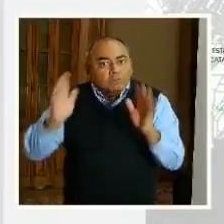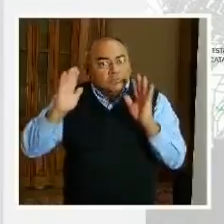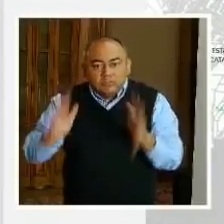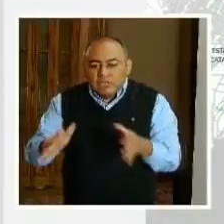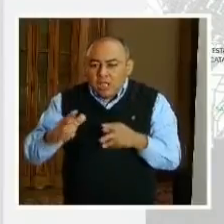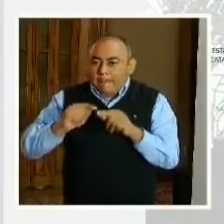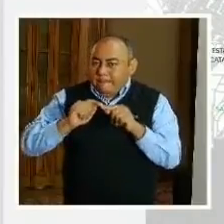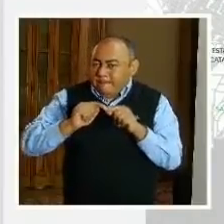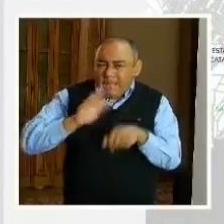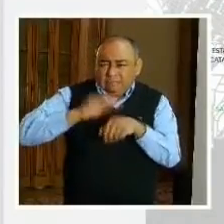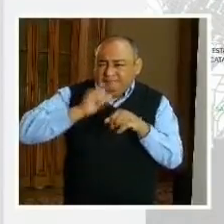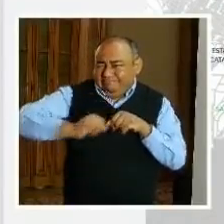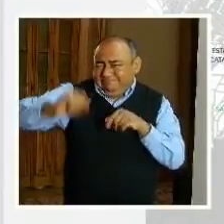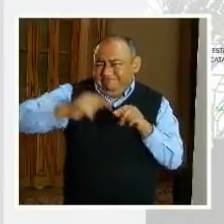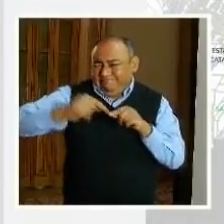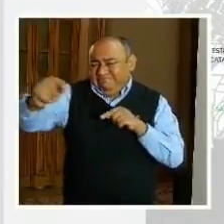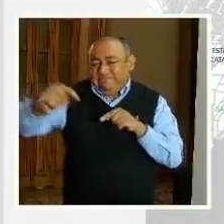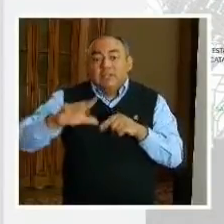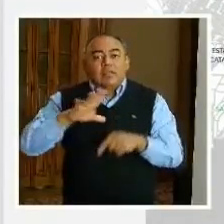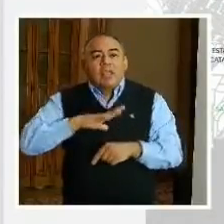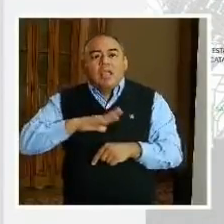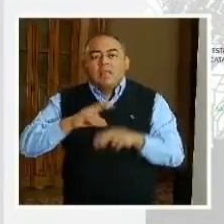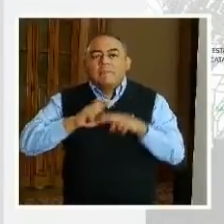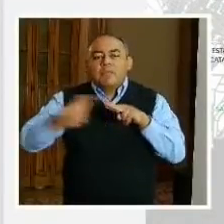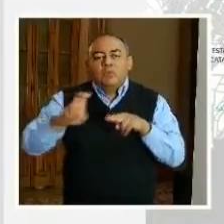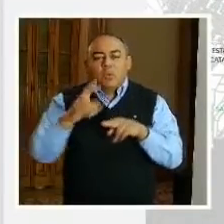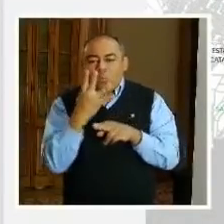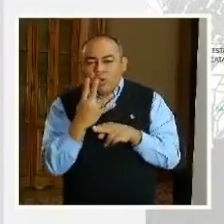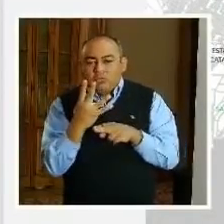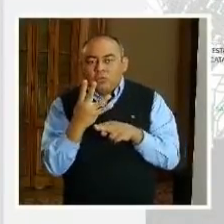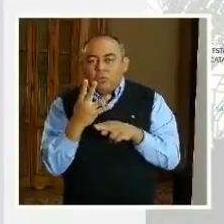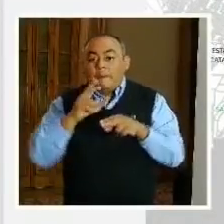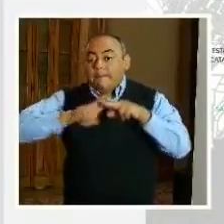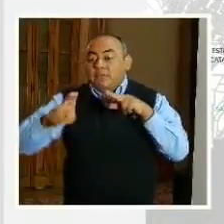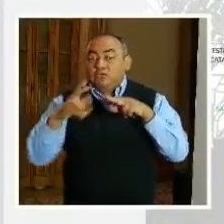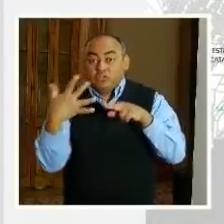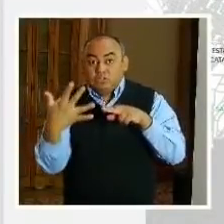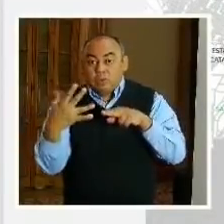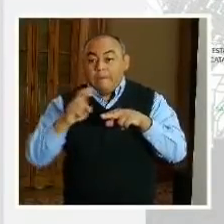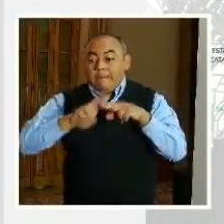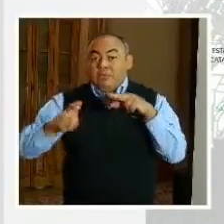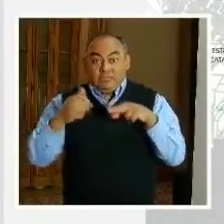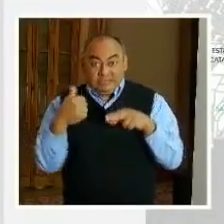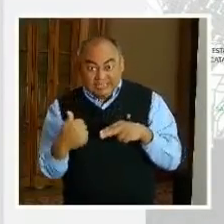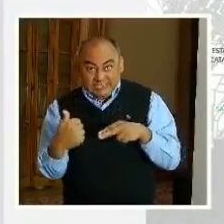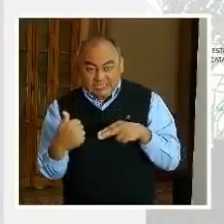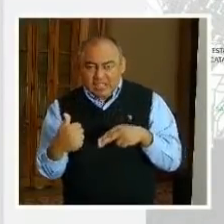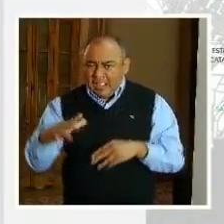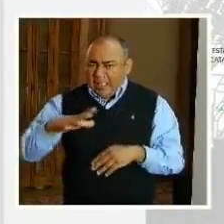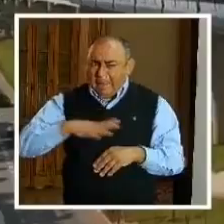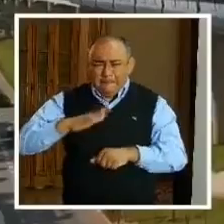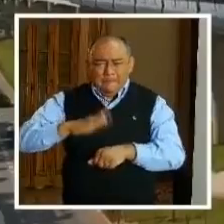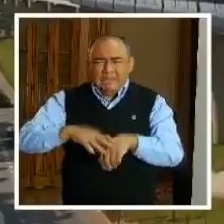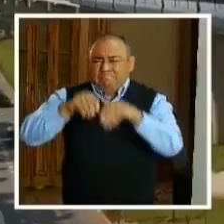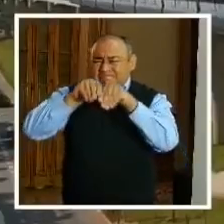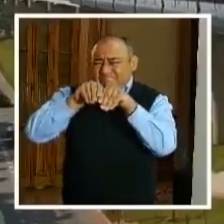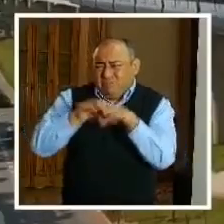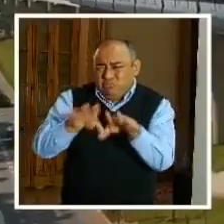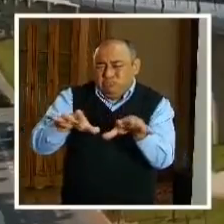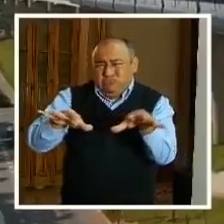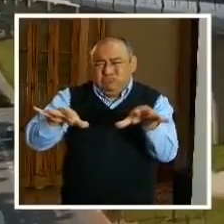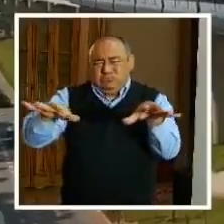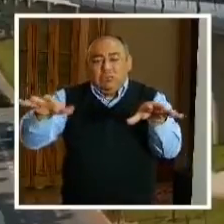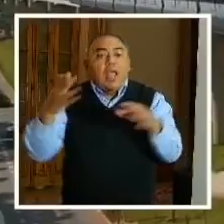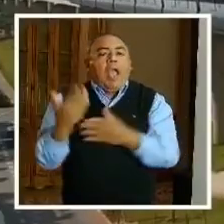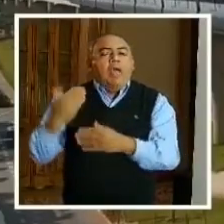son las líneas 4, 5 y 6 tenemos mucho más alcance en kilometraje que lo que se